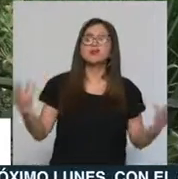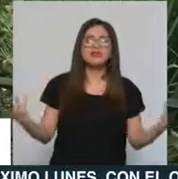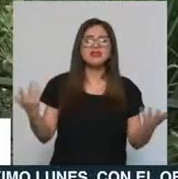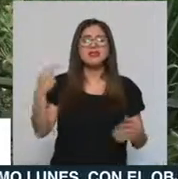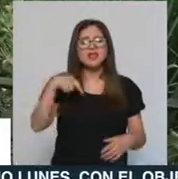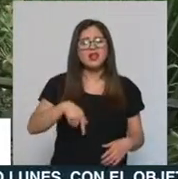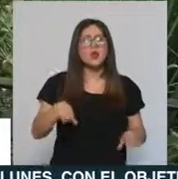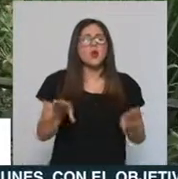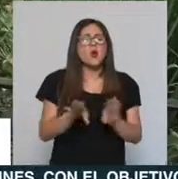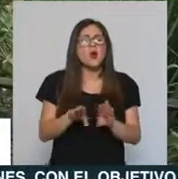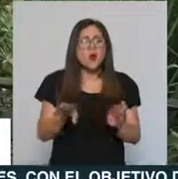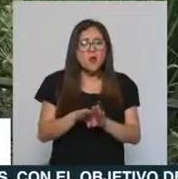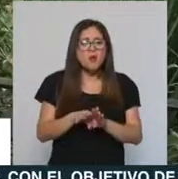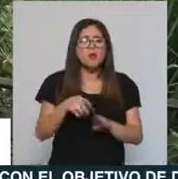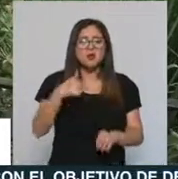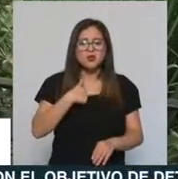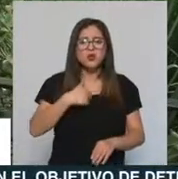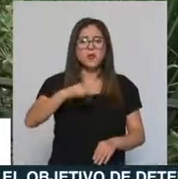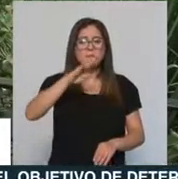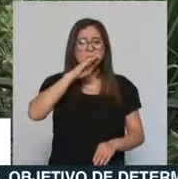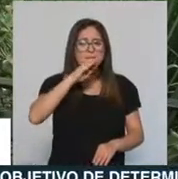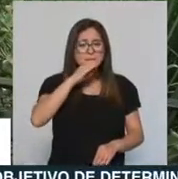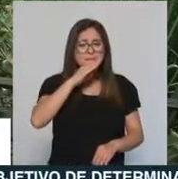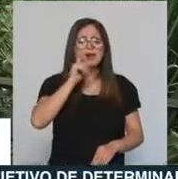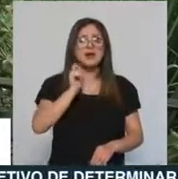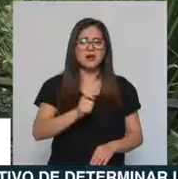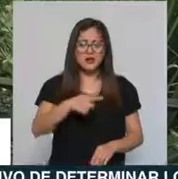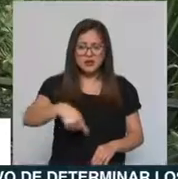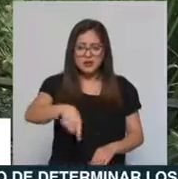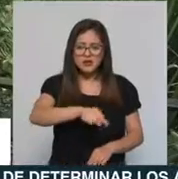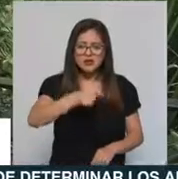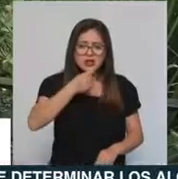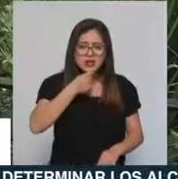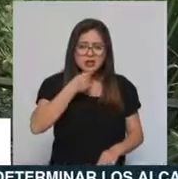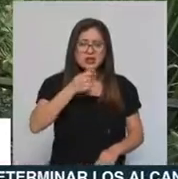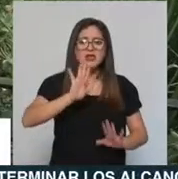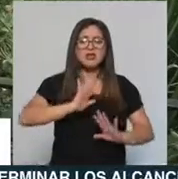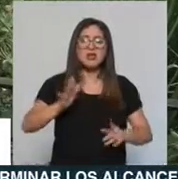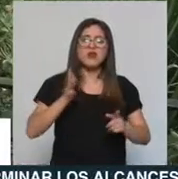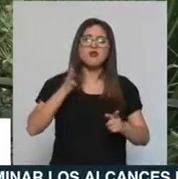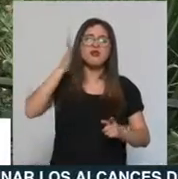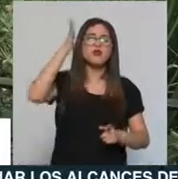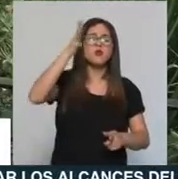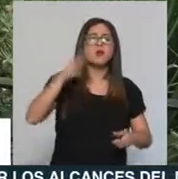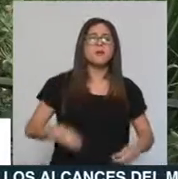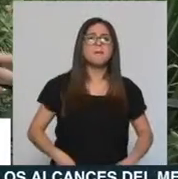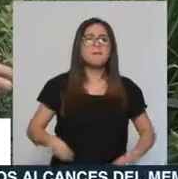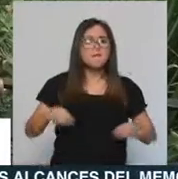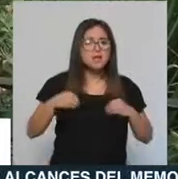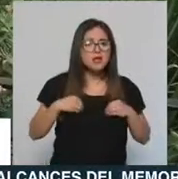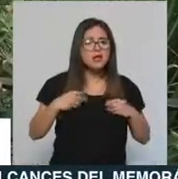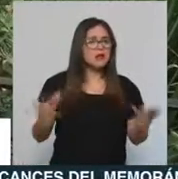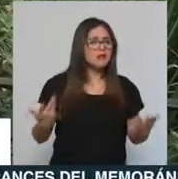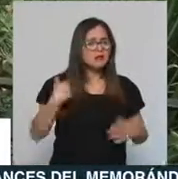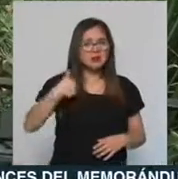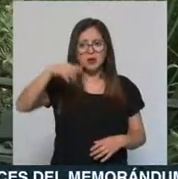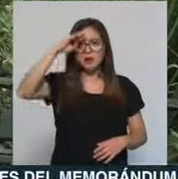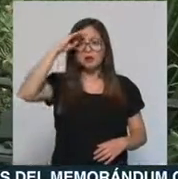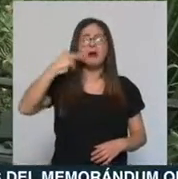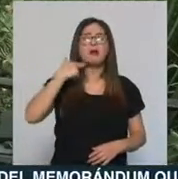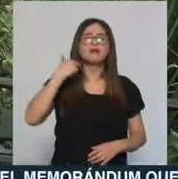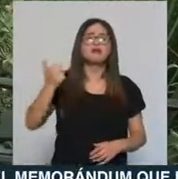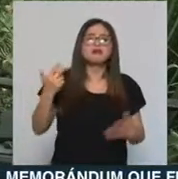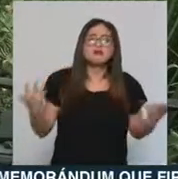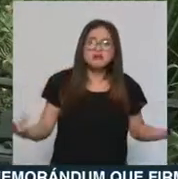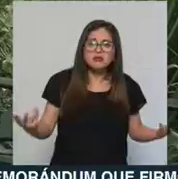bueno, o sea, ¿cómo es posible que siendo madre ya de estos niños y teniendo toda una vida por delante, pensé en ya no existir? Porque a